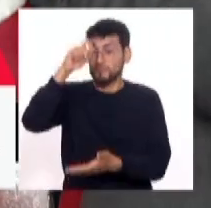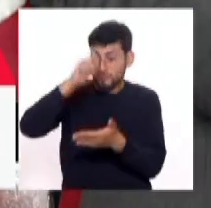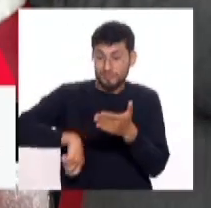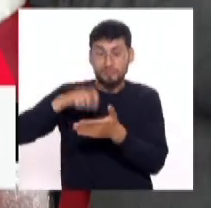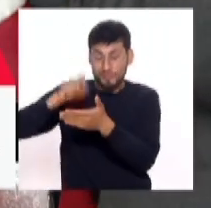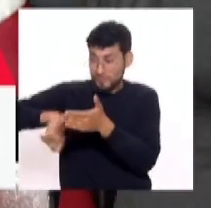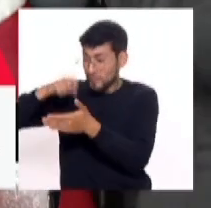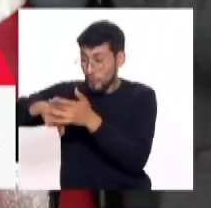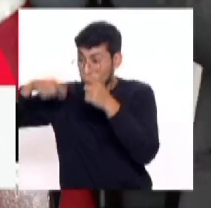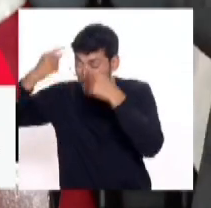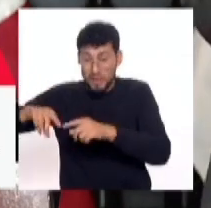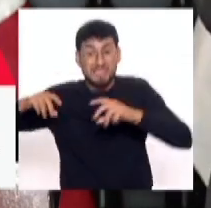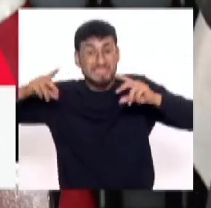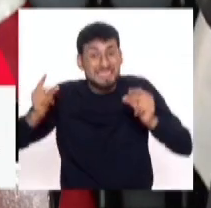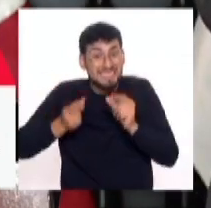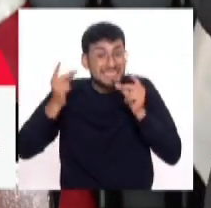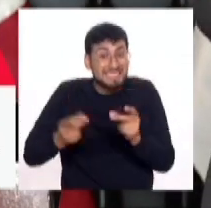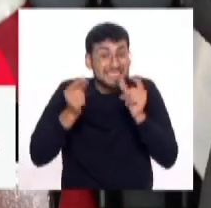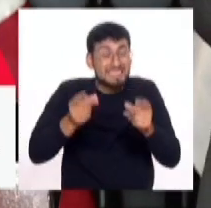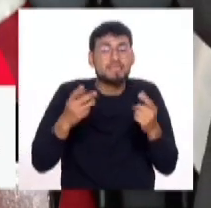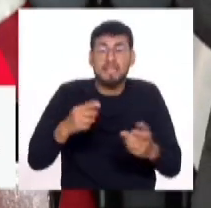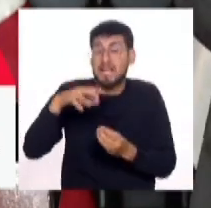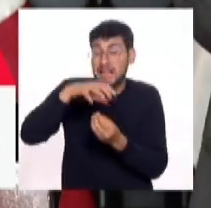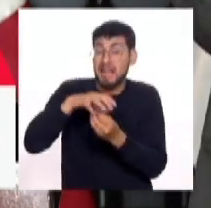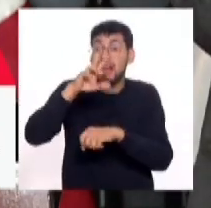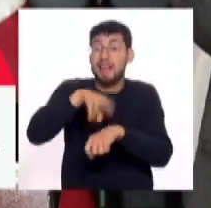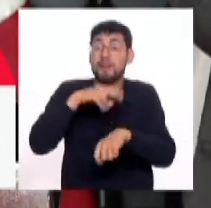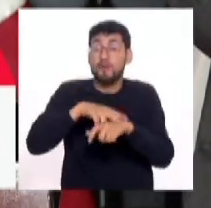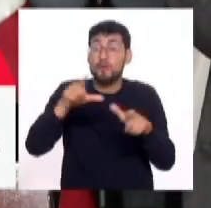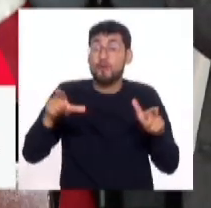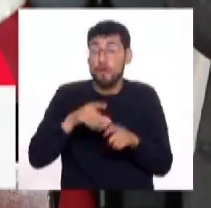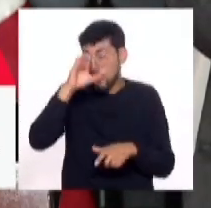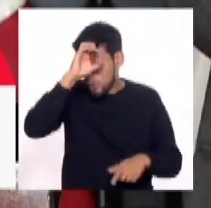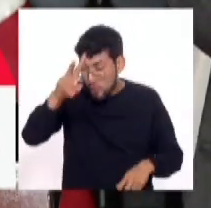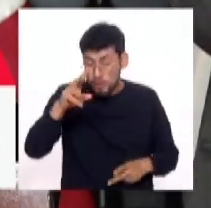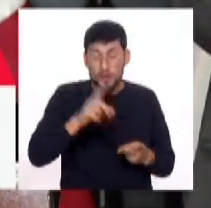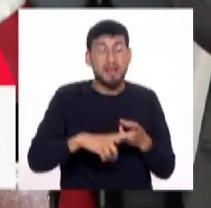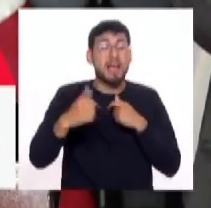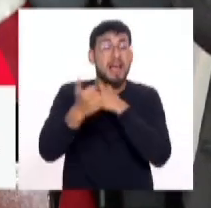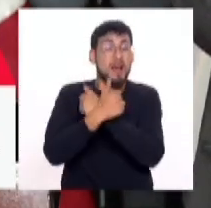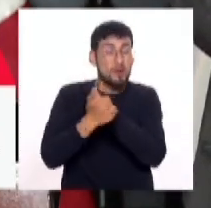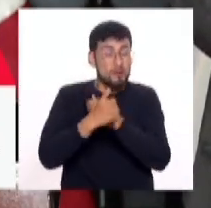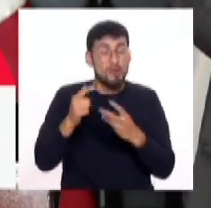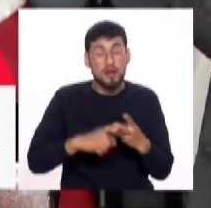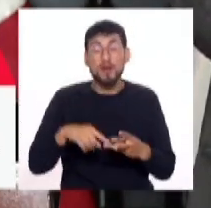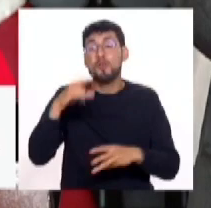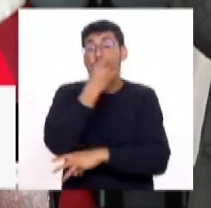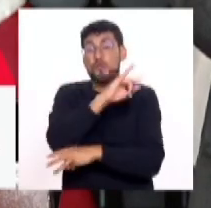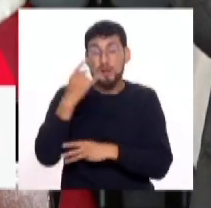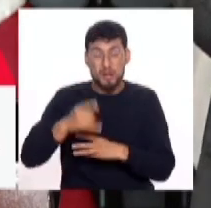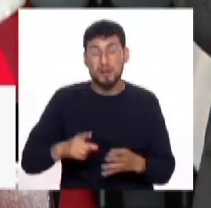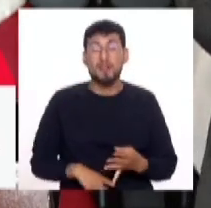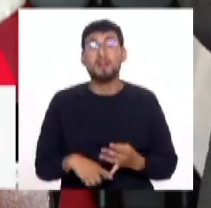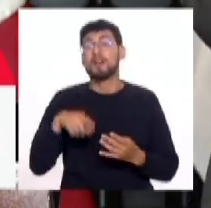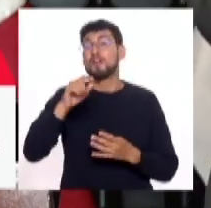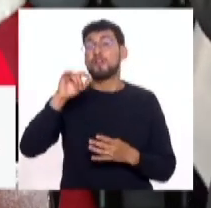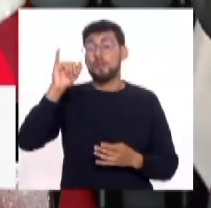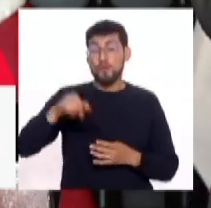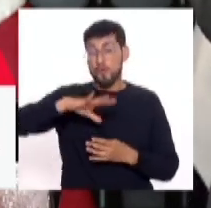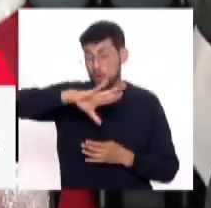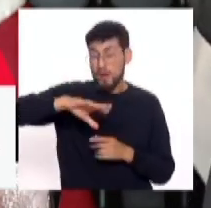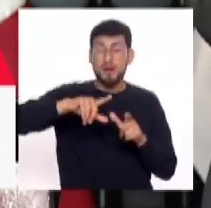los convenios para acelerar la llegada del gas natural en Cusco, Ayacucho, Ucayali,